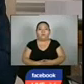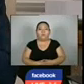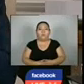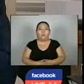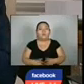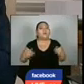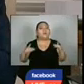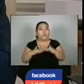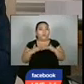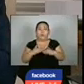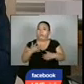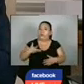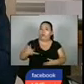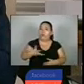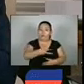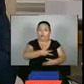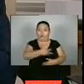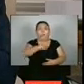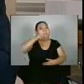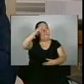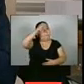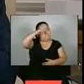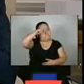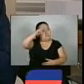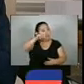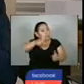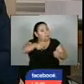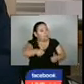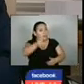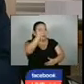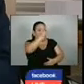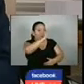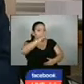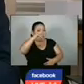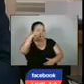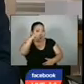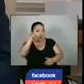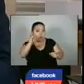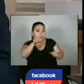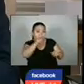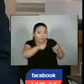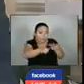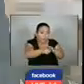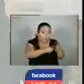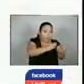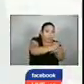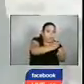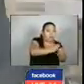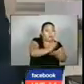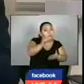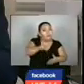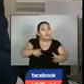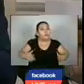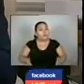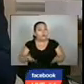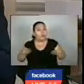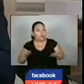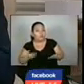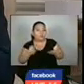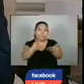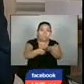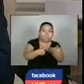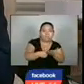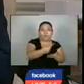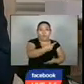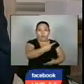Al igual que nosotros, México se ha convertido en uno de los principales destinos de migrantes. Y esto es lo que vamos a hacer para abordarlo